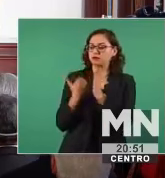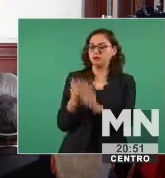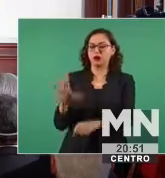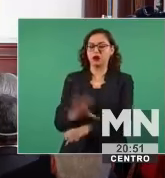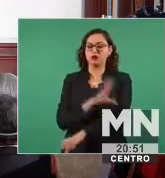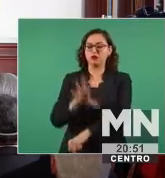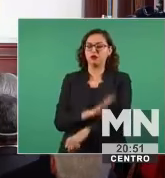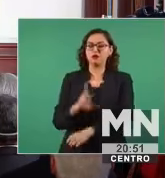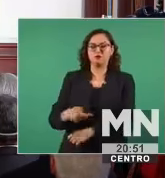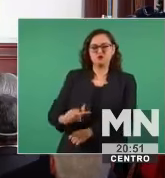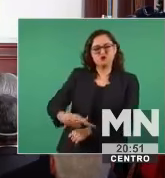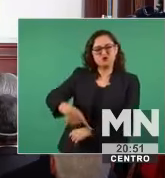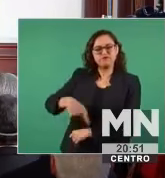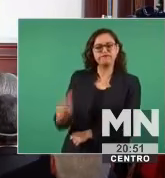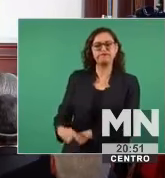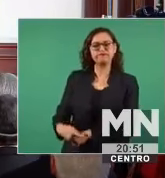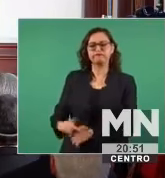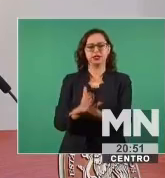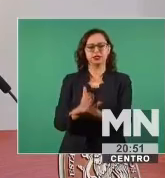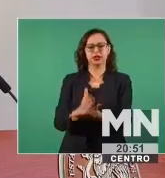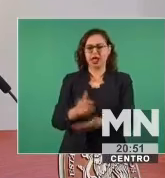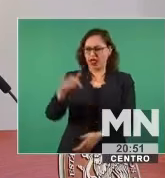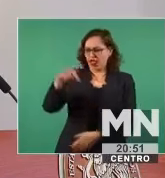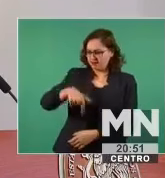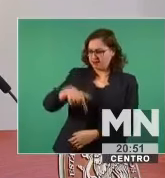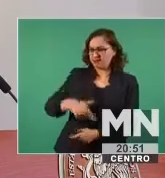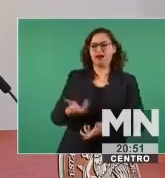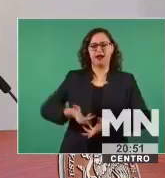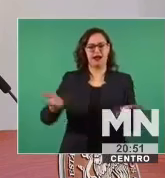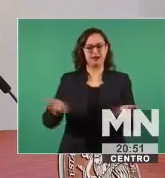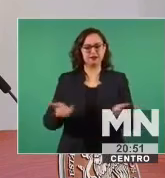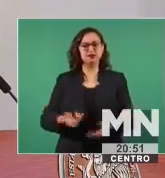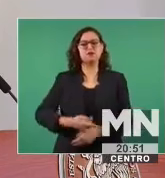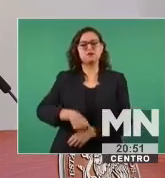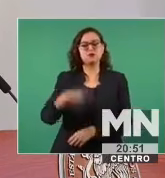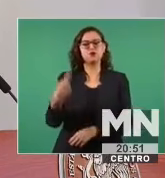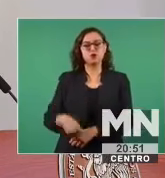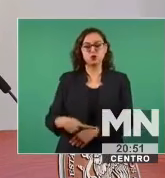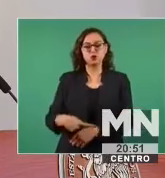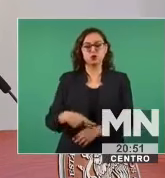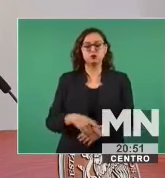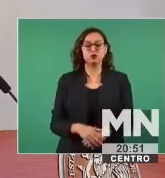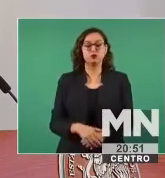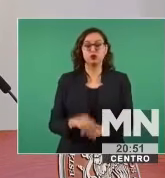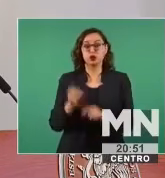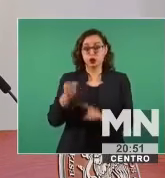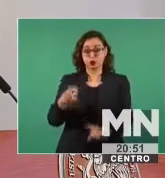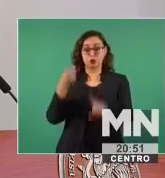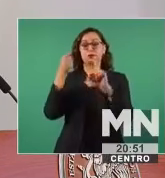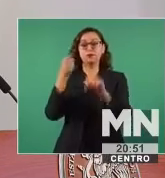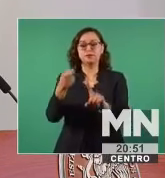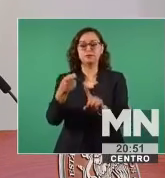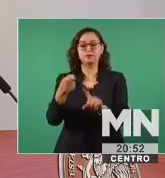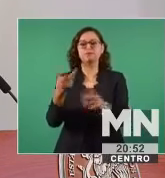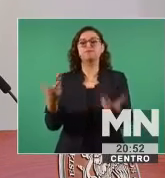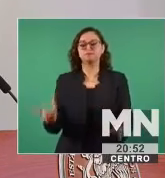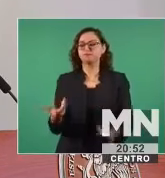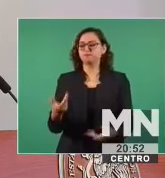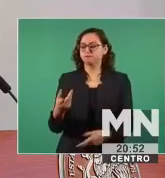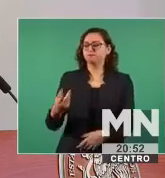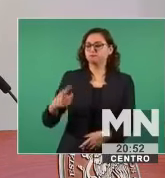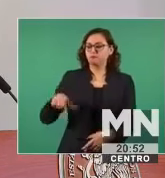los indicadores, ¿no? Claro. Los indicadores como la estabilidad en el dólar, claro. La no